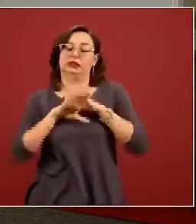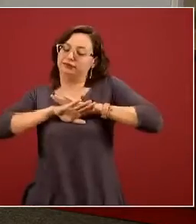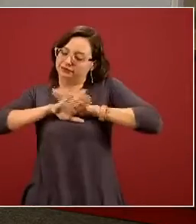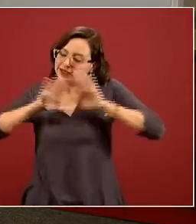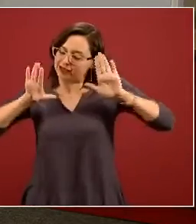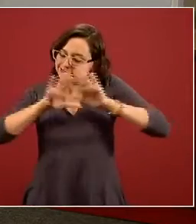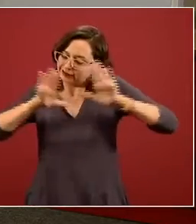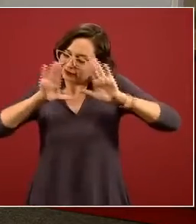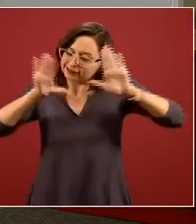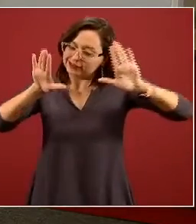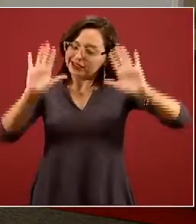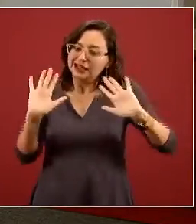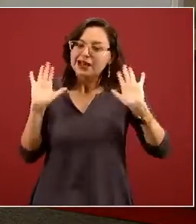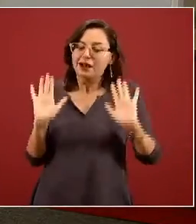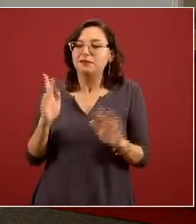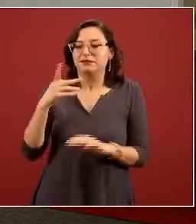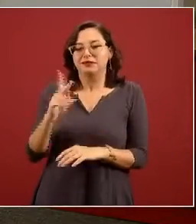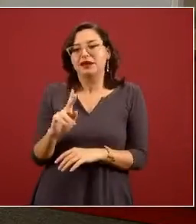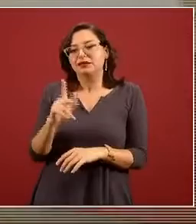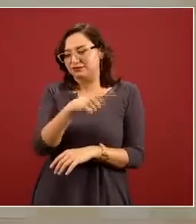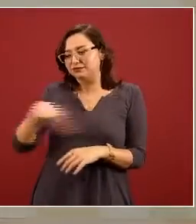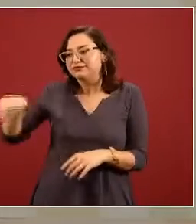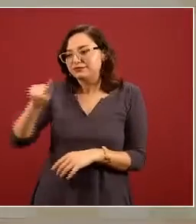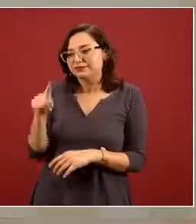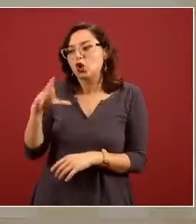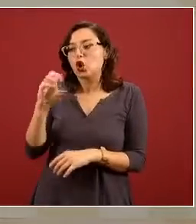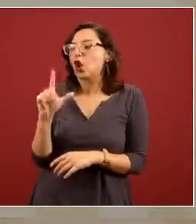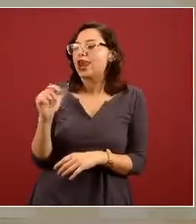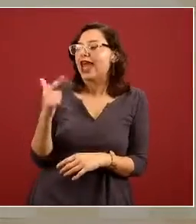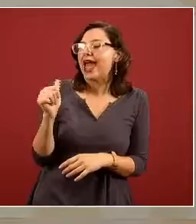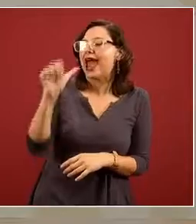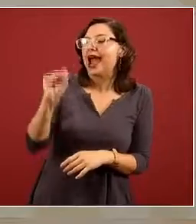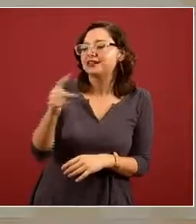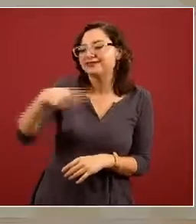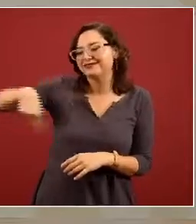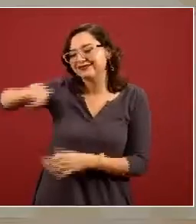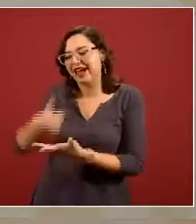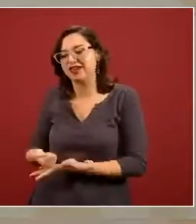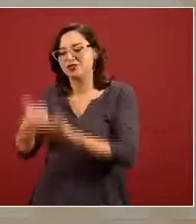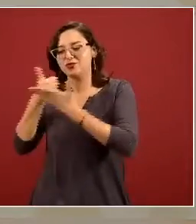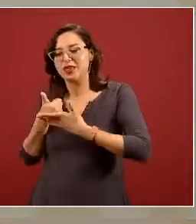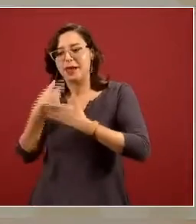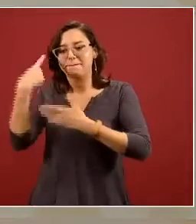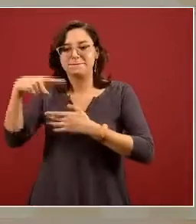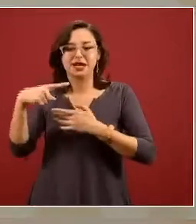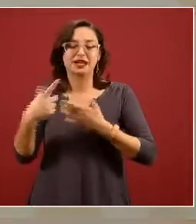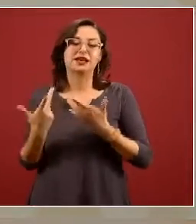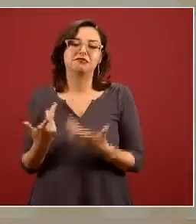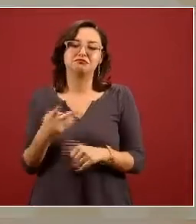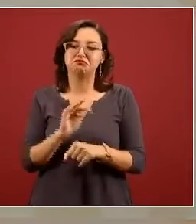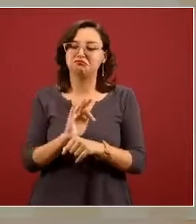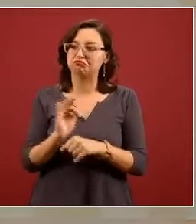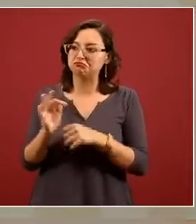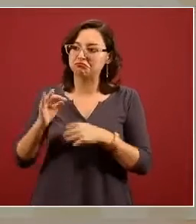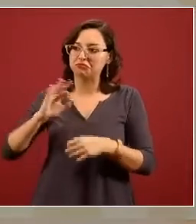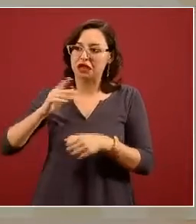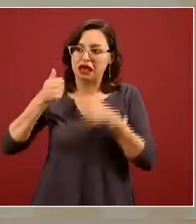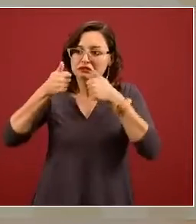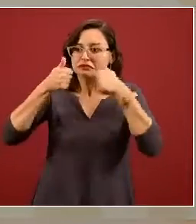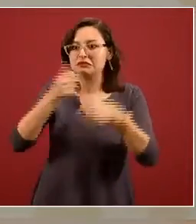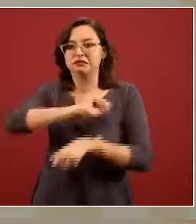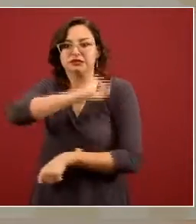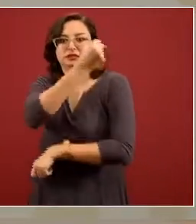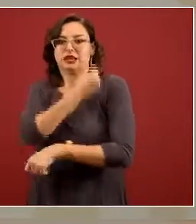esta acción del Estado para la salud y son personas de primerísima línea en su capacidad